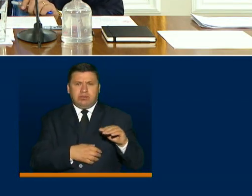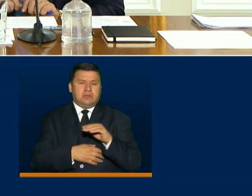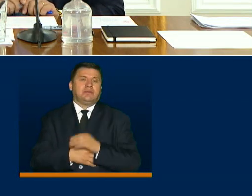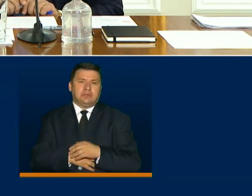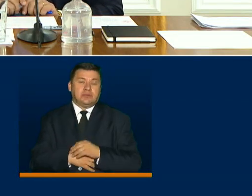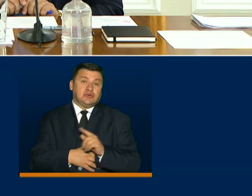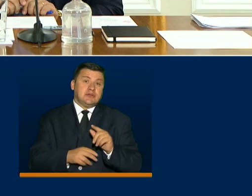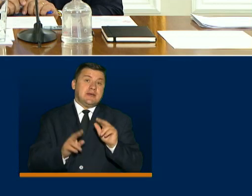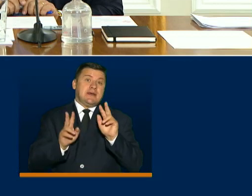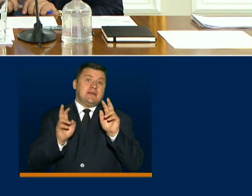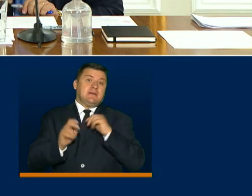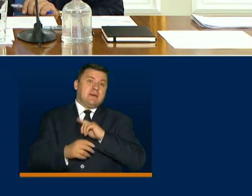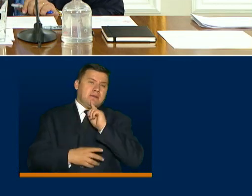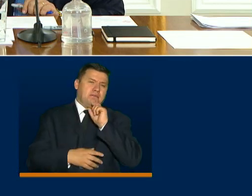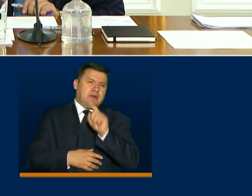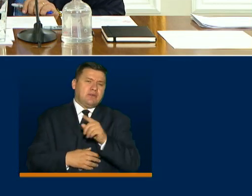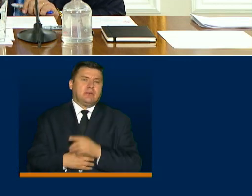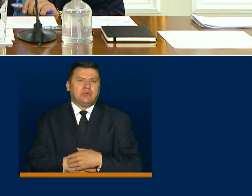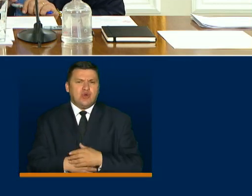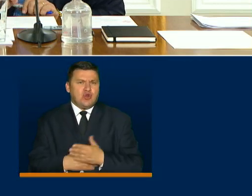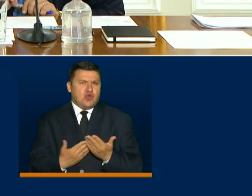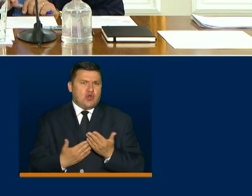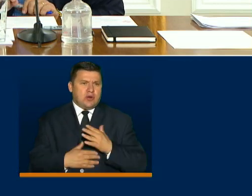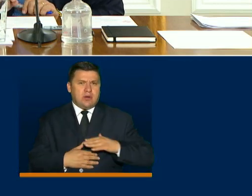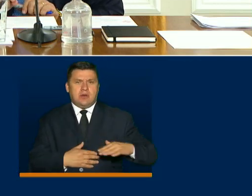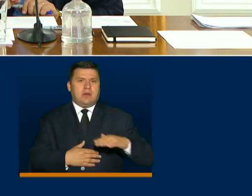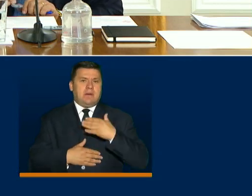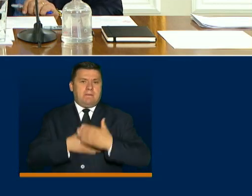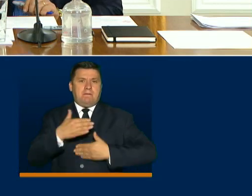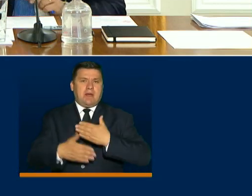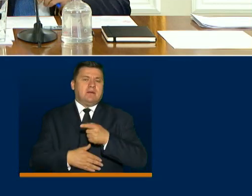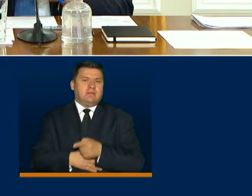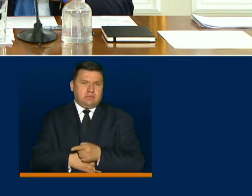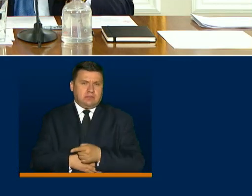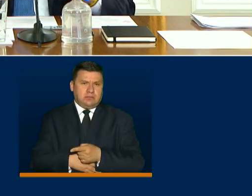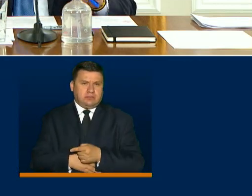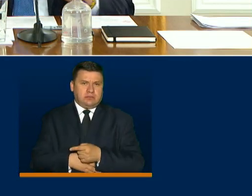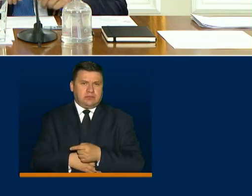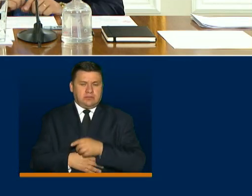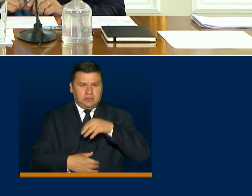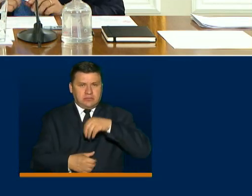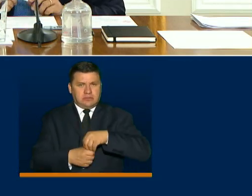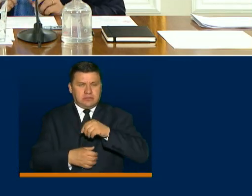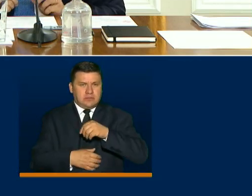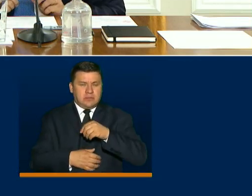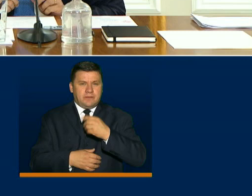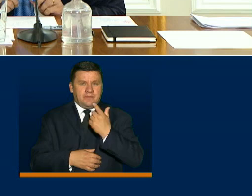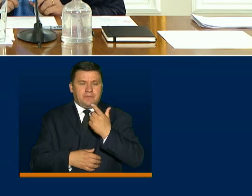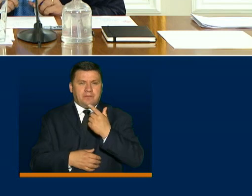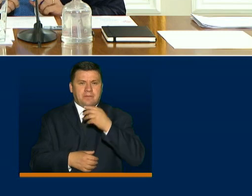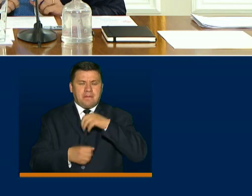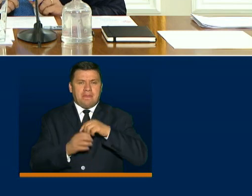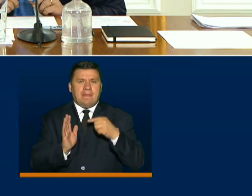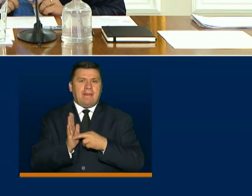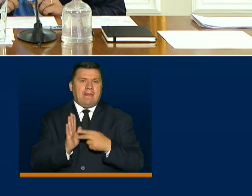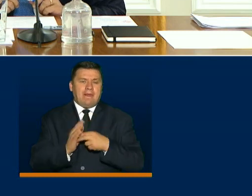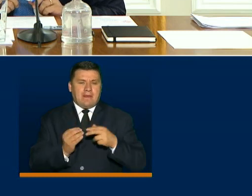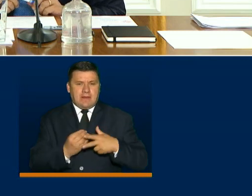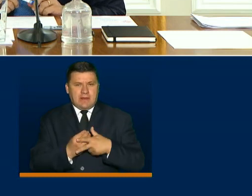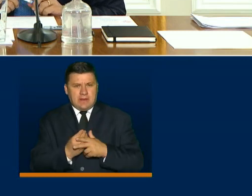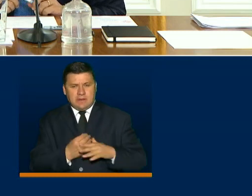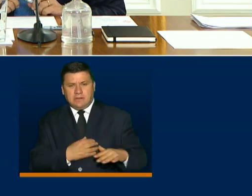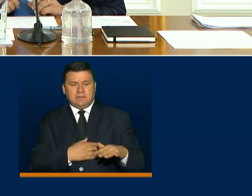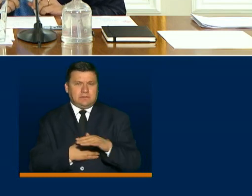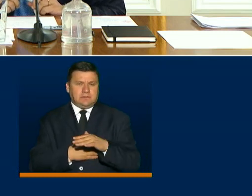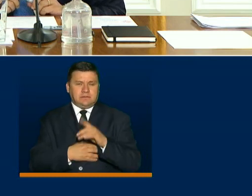y el otro tema que yo quiero preguntarle es cómo estamos avanzando con la dispersión en el territorio de lo que son